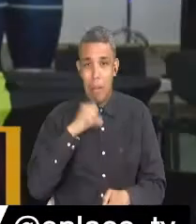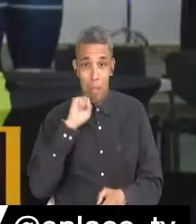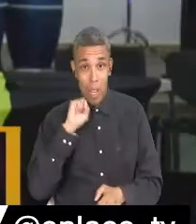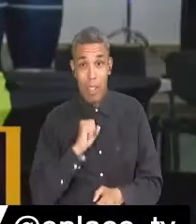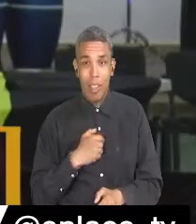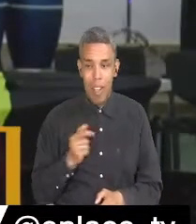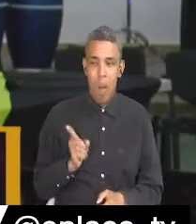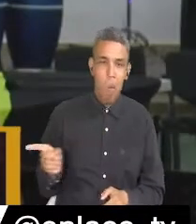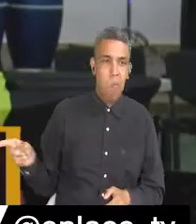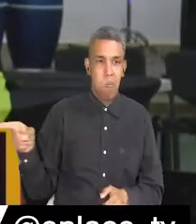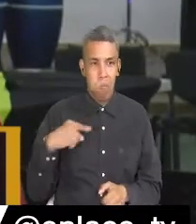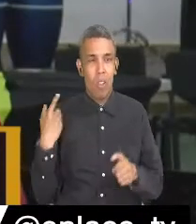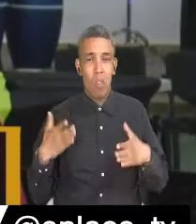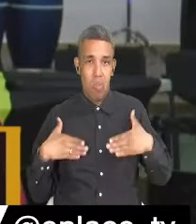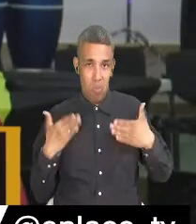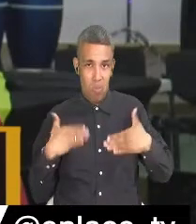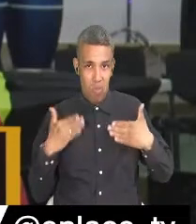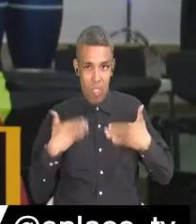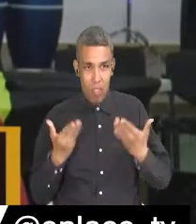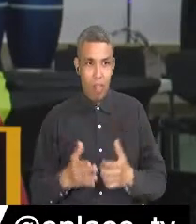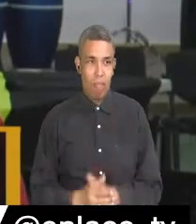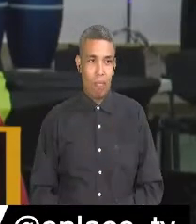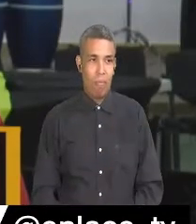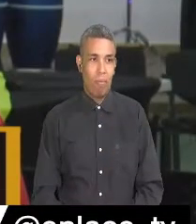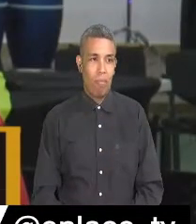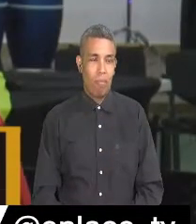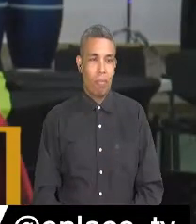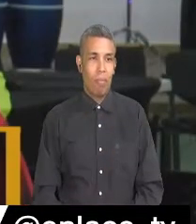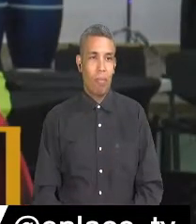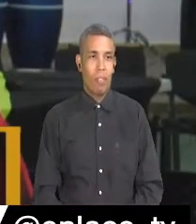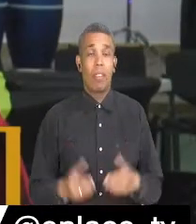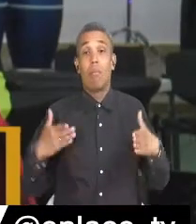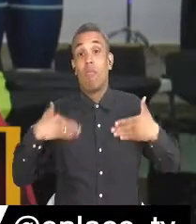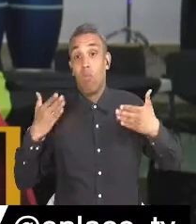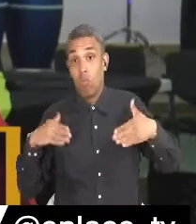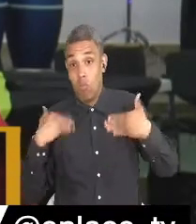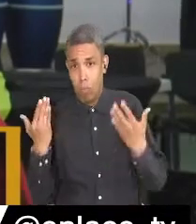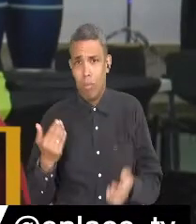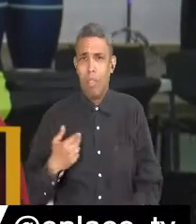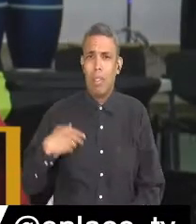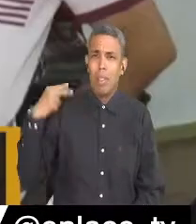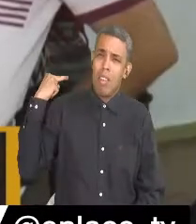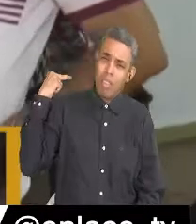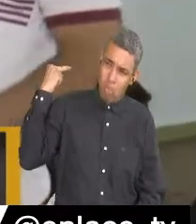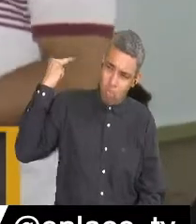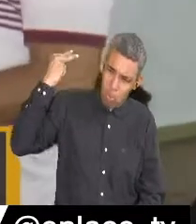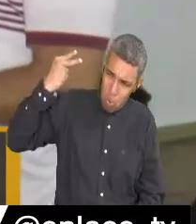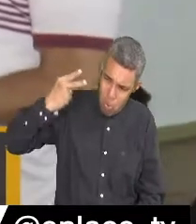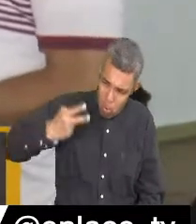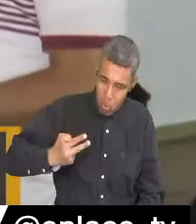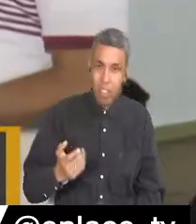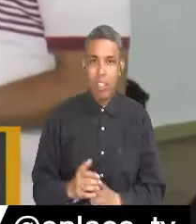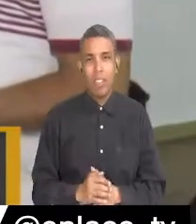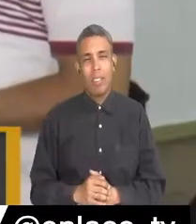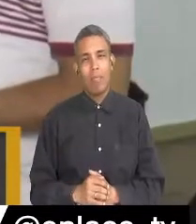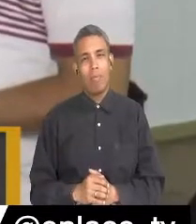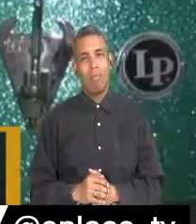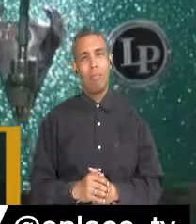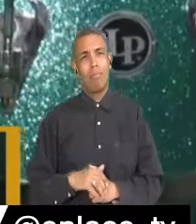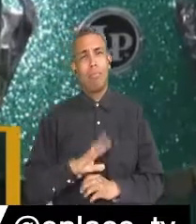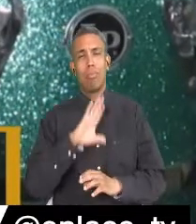contentos porque primeramente es una larga historia llena de muchas anécdotas, de